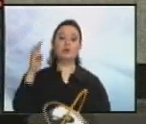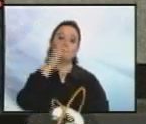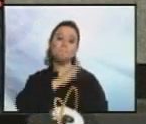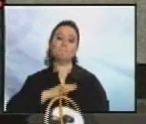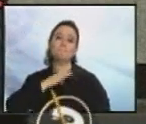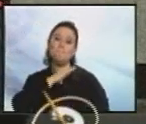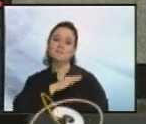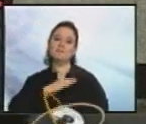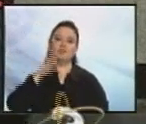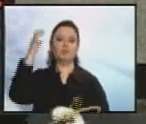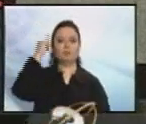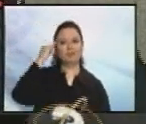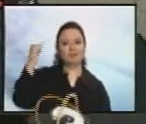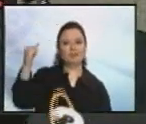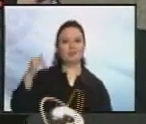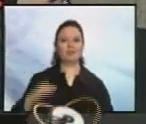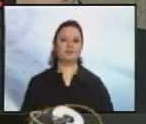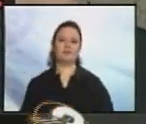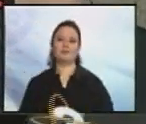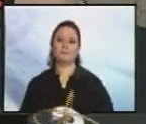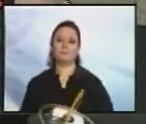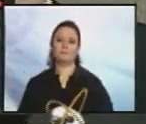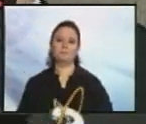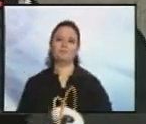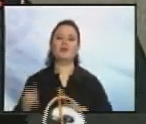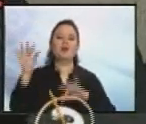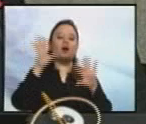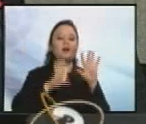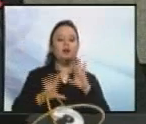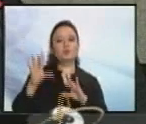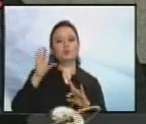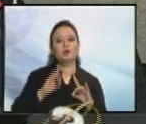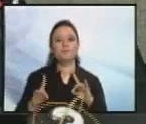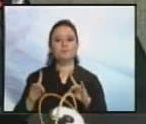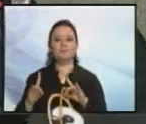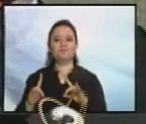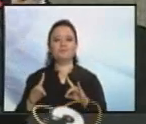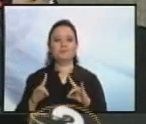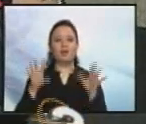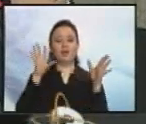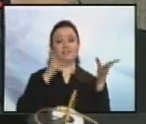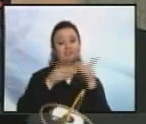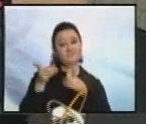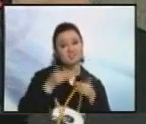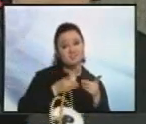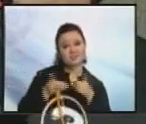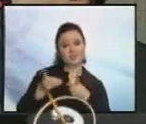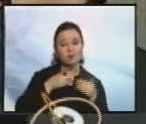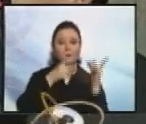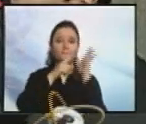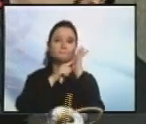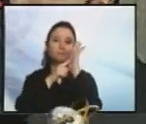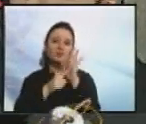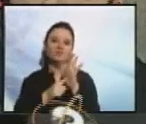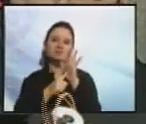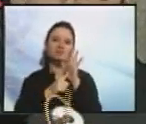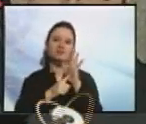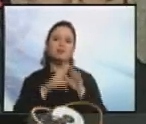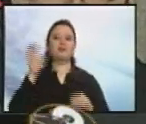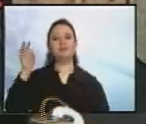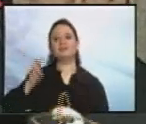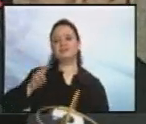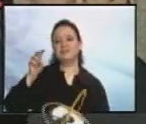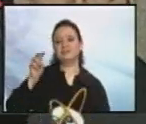visión ideológica. Si alguna definición gráfica hubiera necesidad